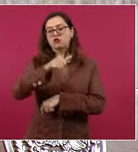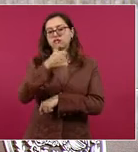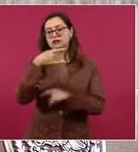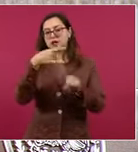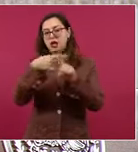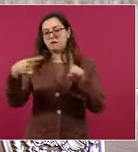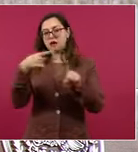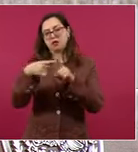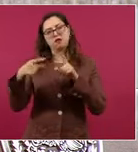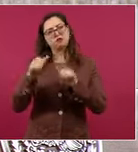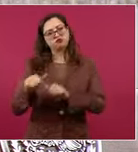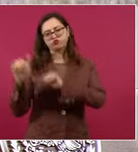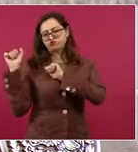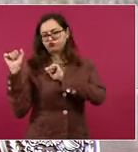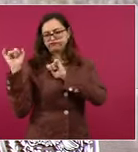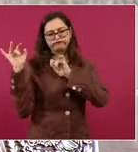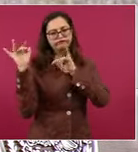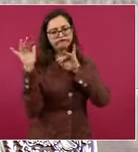un homenaje,